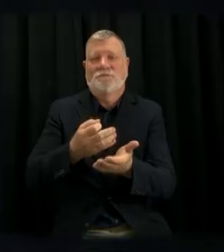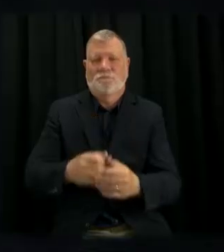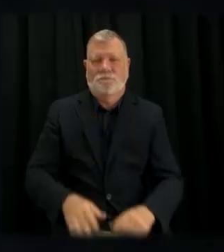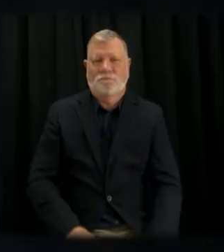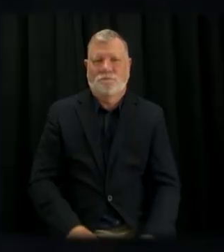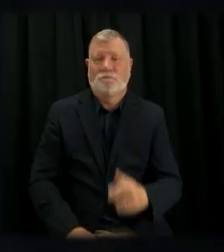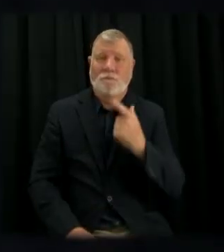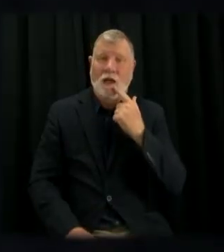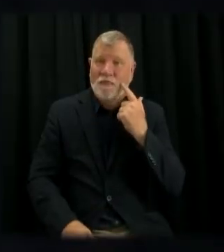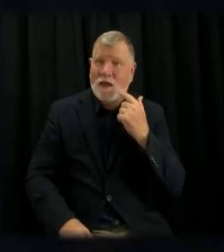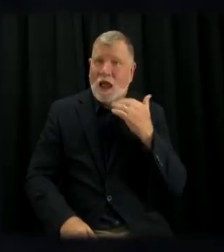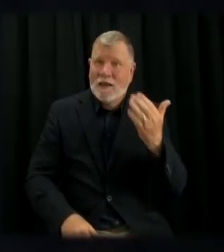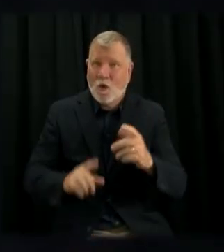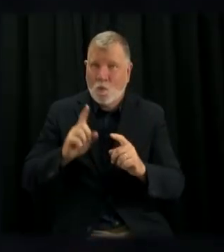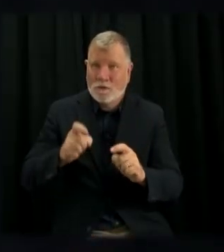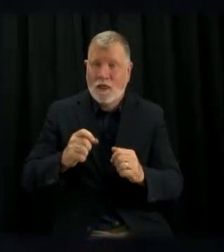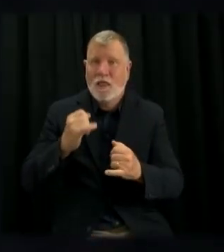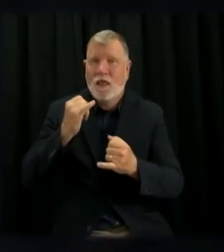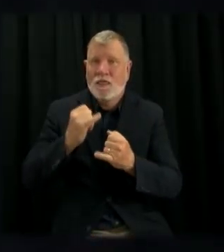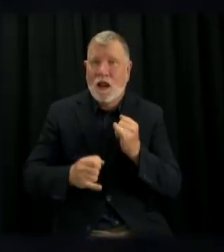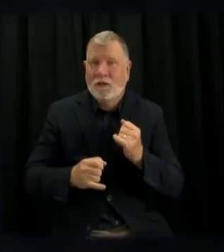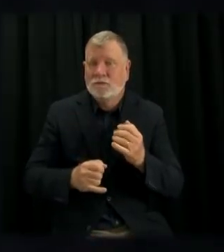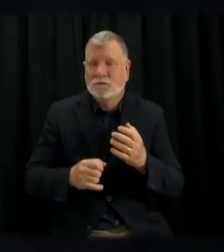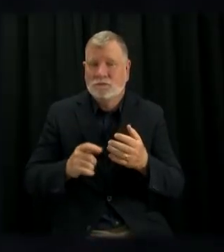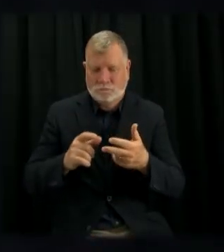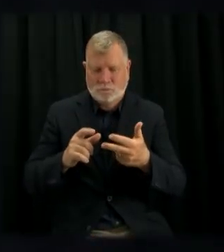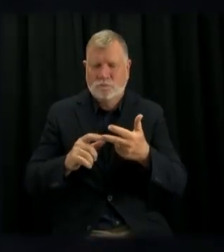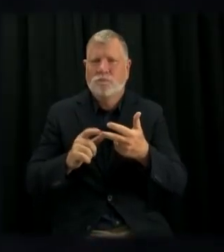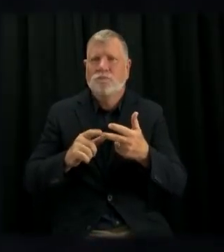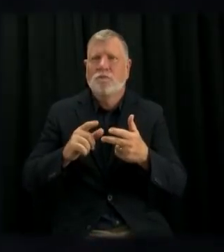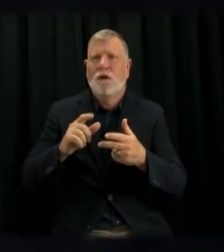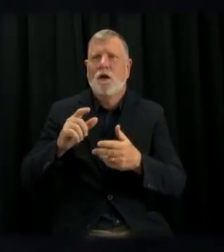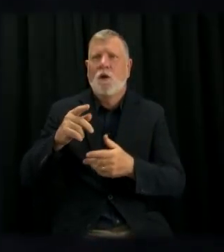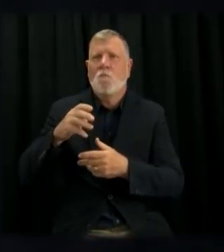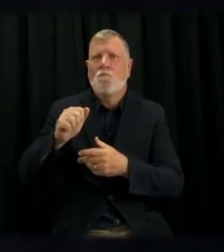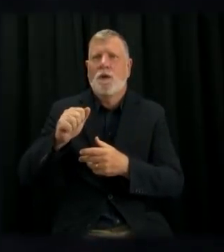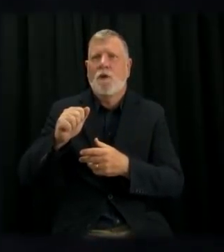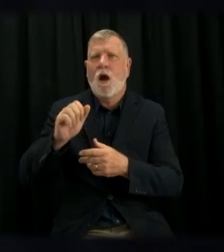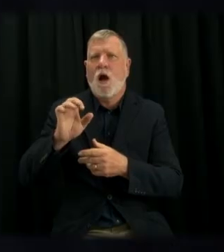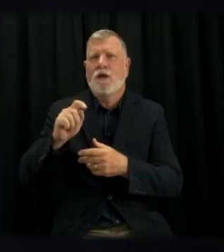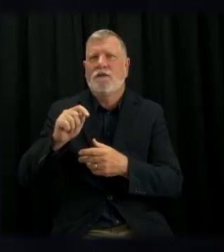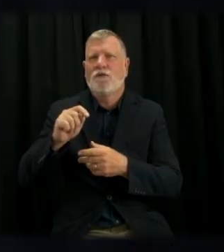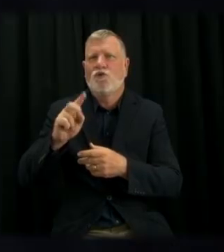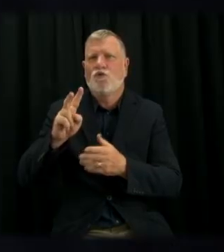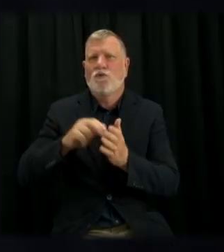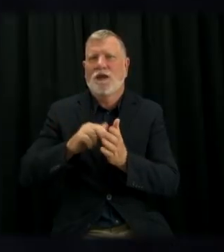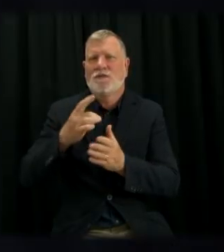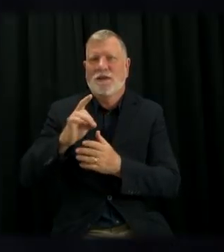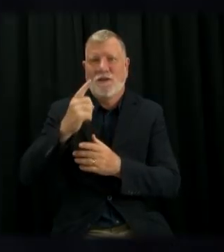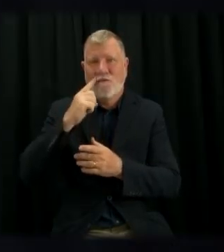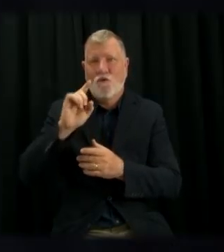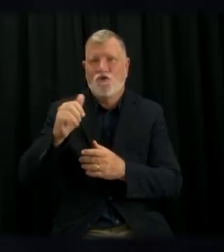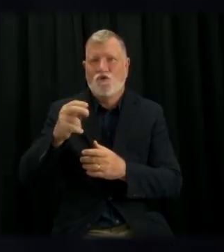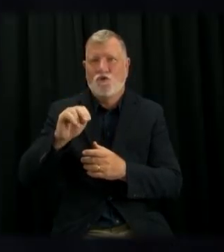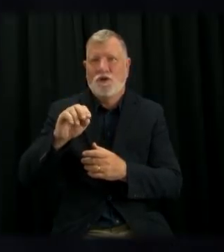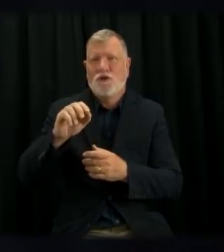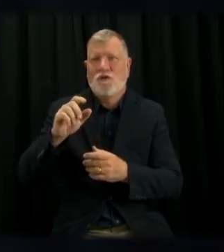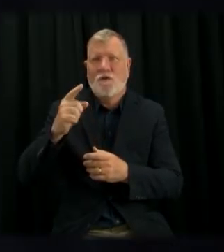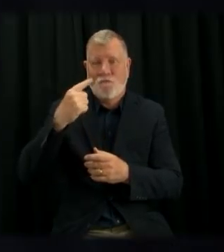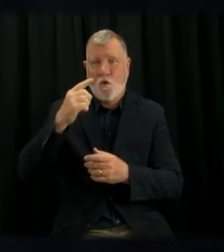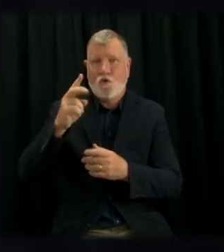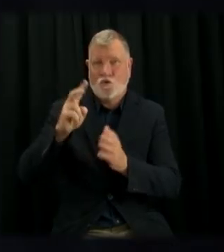de estos estados. Si pudiera contestar la otra pregunta. Si la última se hubiera